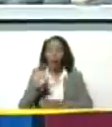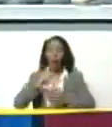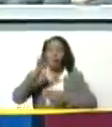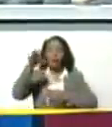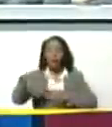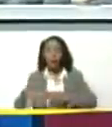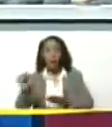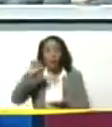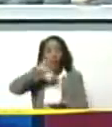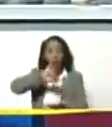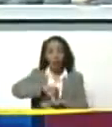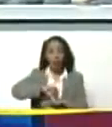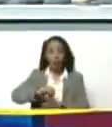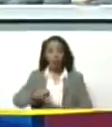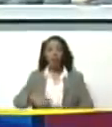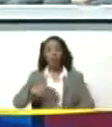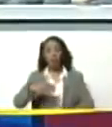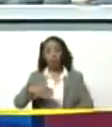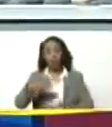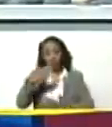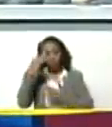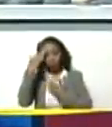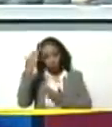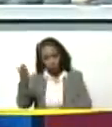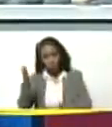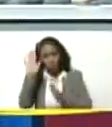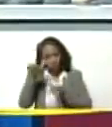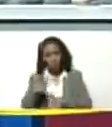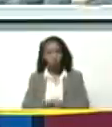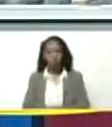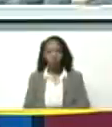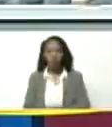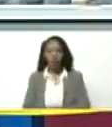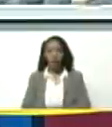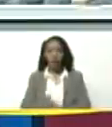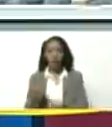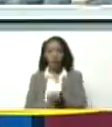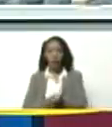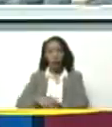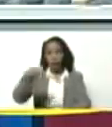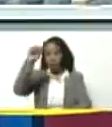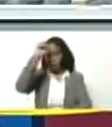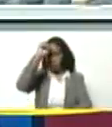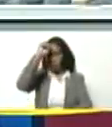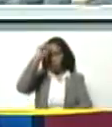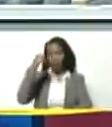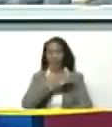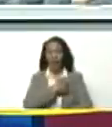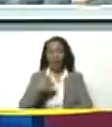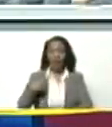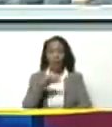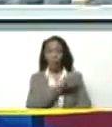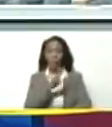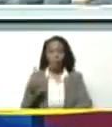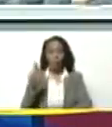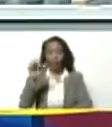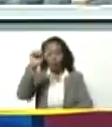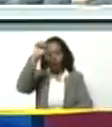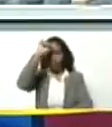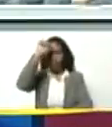Irán, Salam Aleikum, de nuestra hermana India, querida y amada República de la